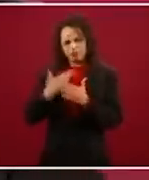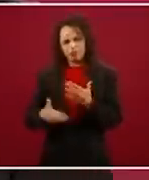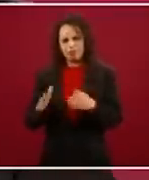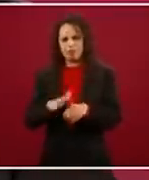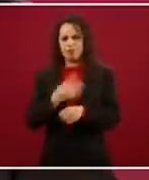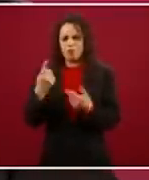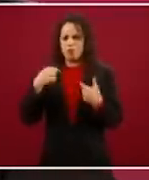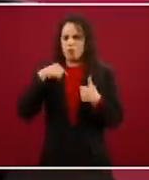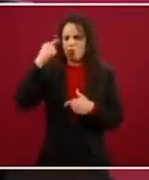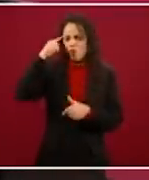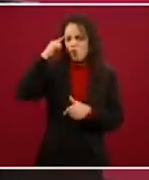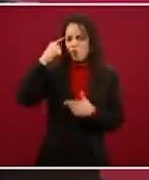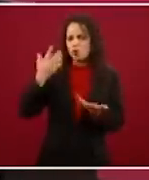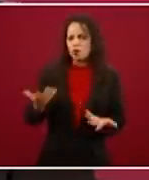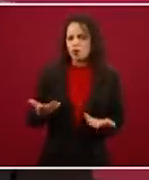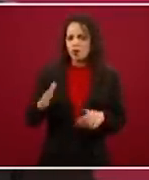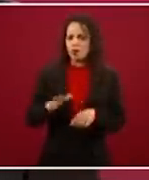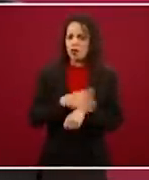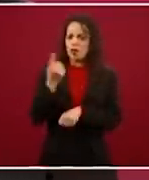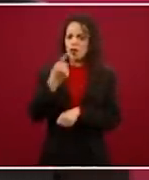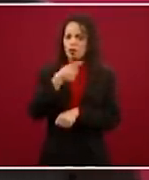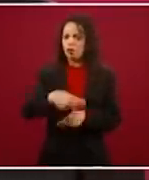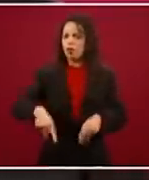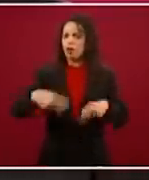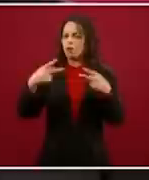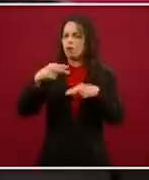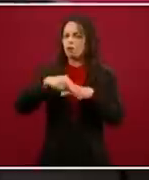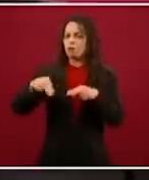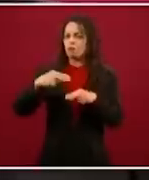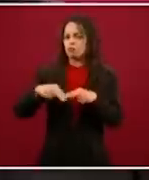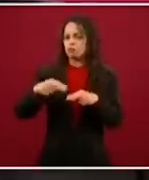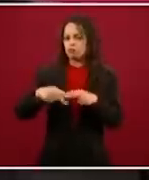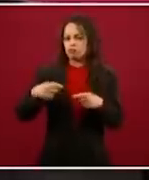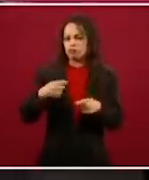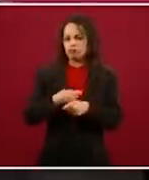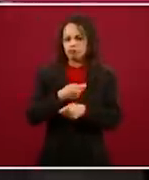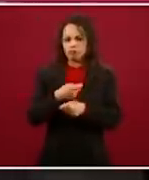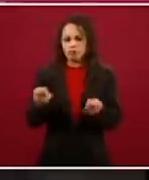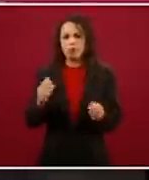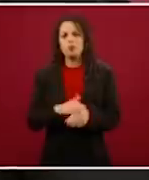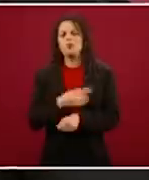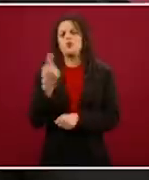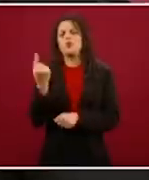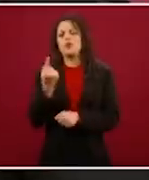que por qué van a empezar a distribuirse los boletos,